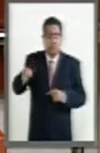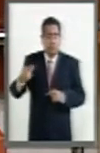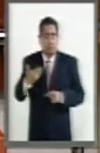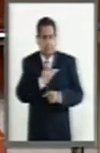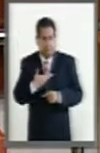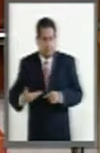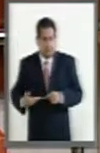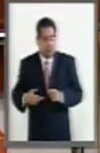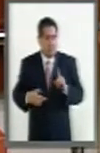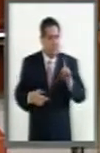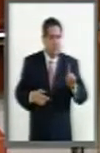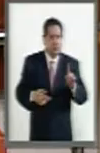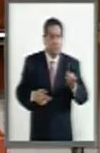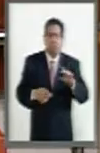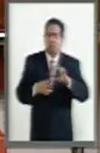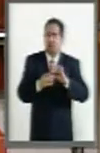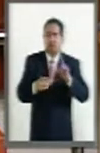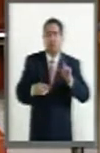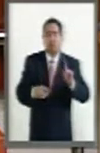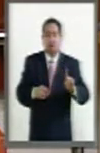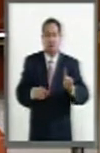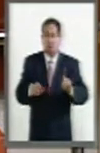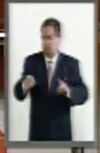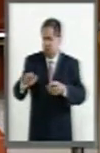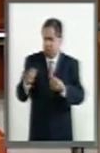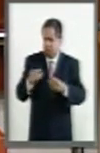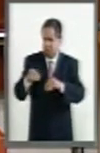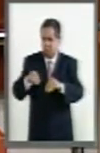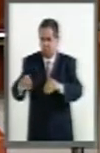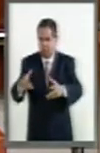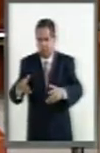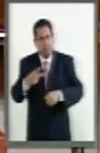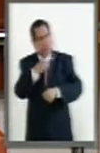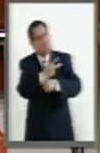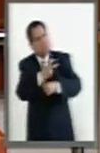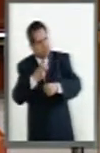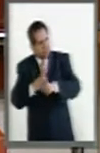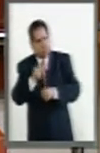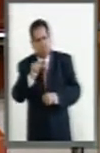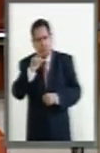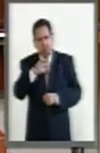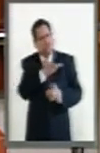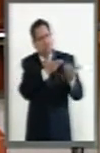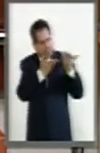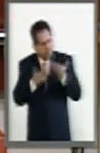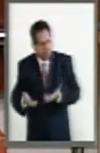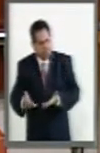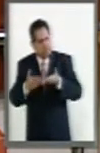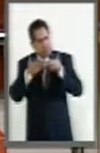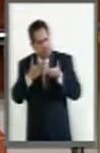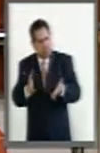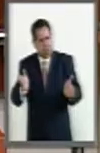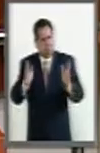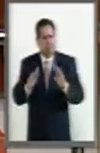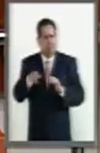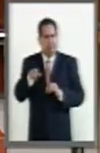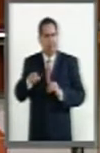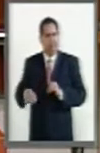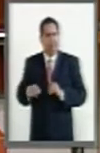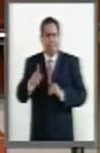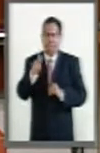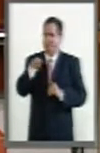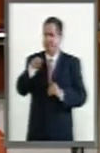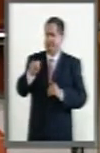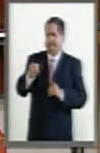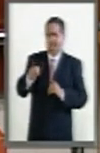México, fue muy activo. Invita a Donald Trump, lo recibe, abre las puertas de